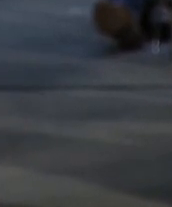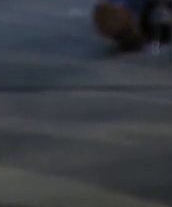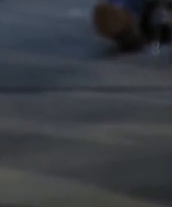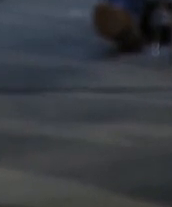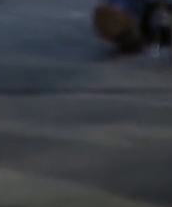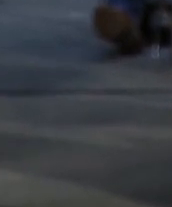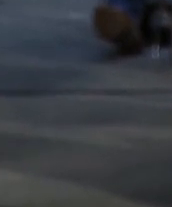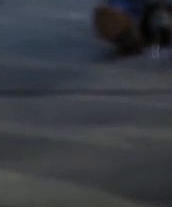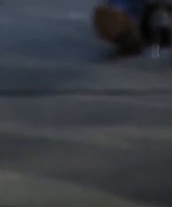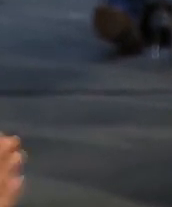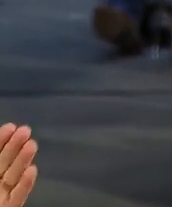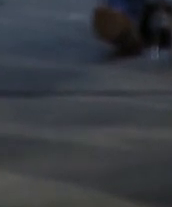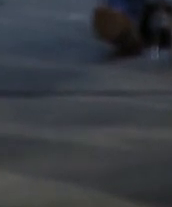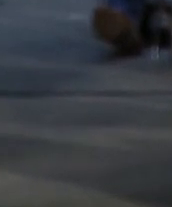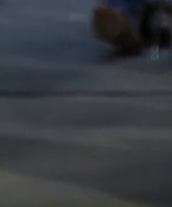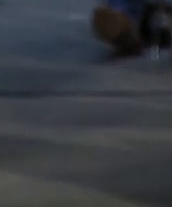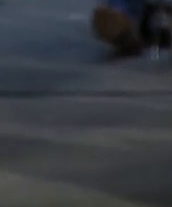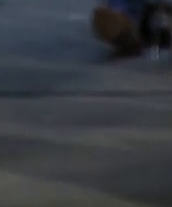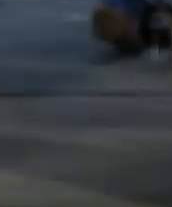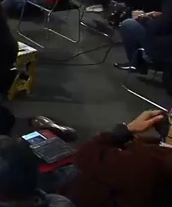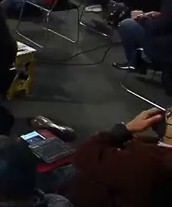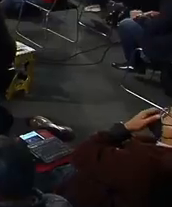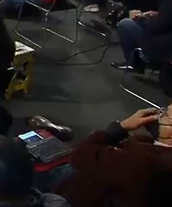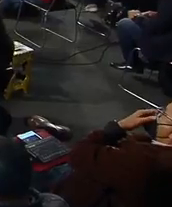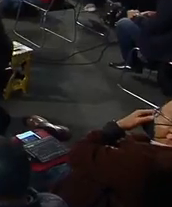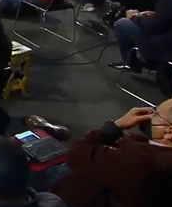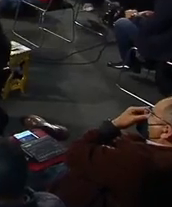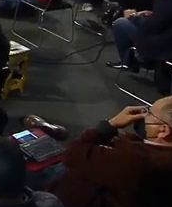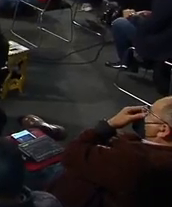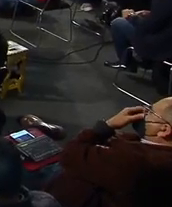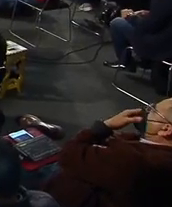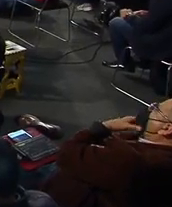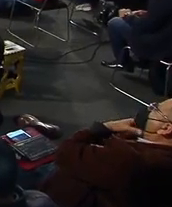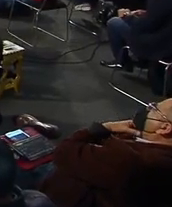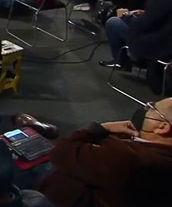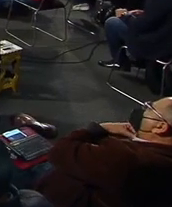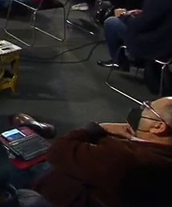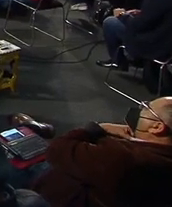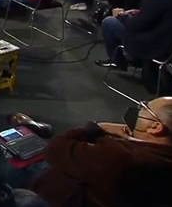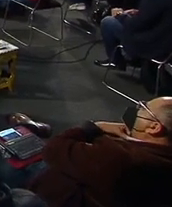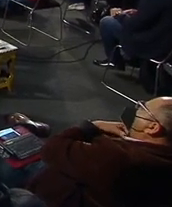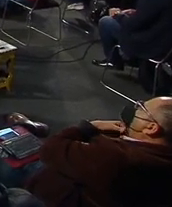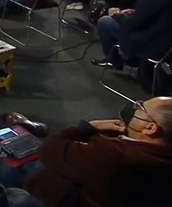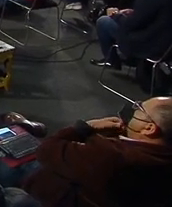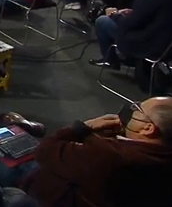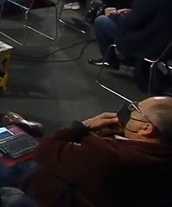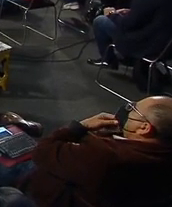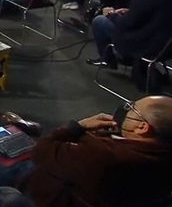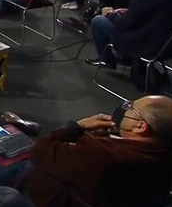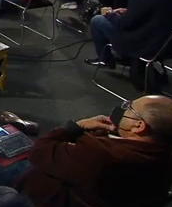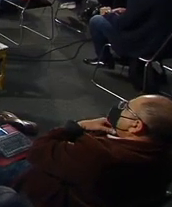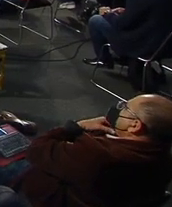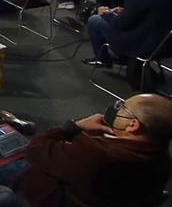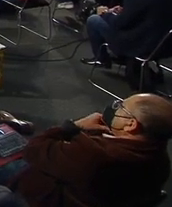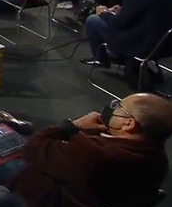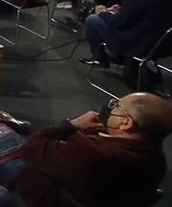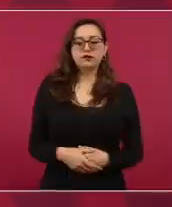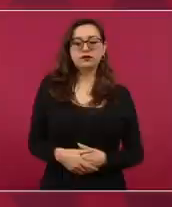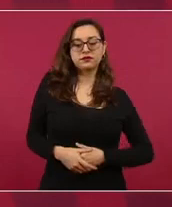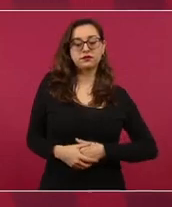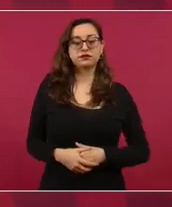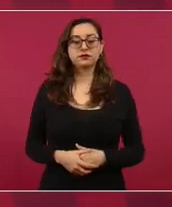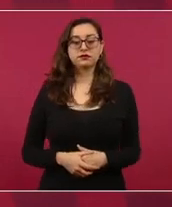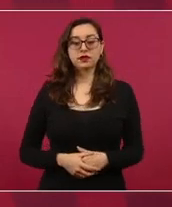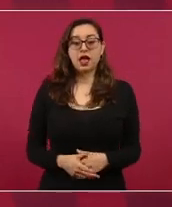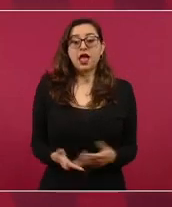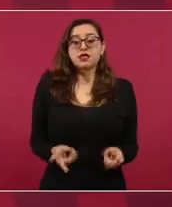al maíz, o se manejará por separado? Se maneja por separado, pero son temas de interés para los